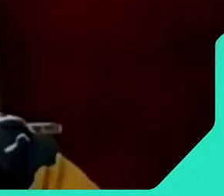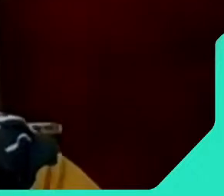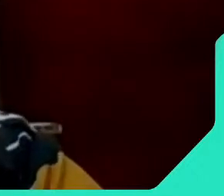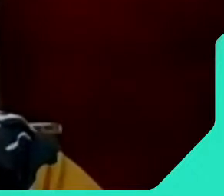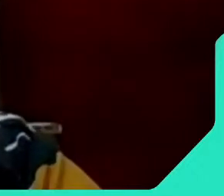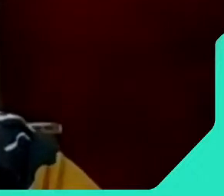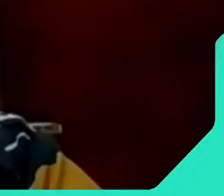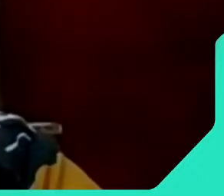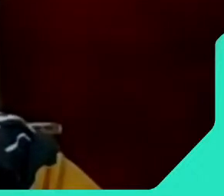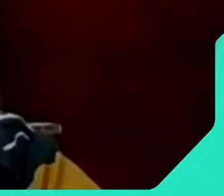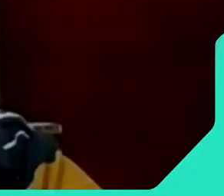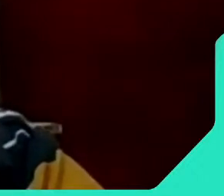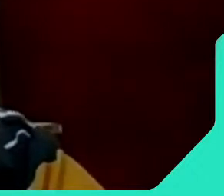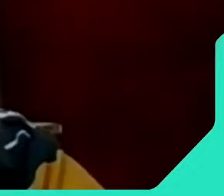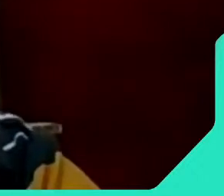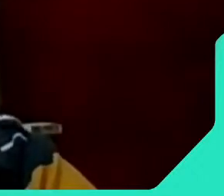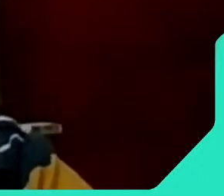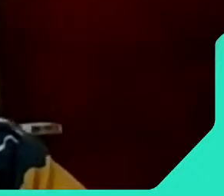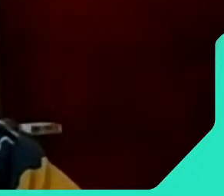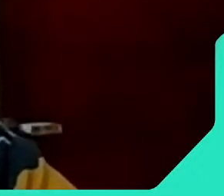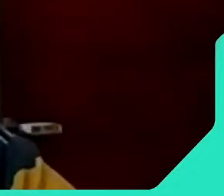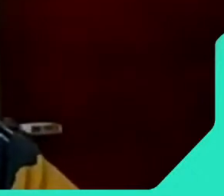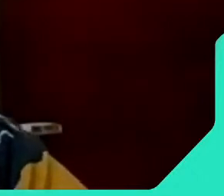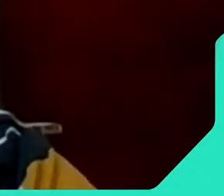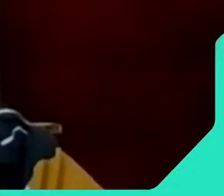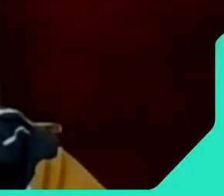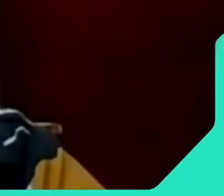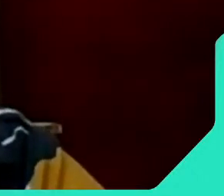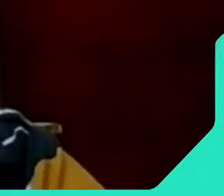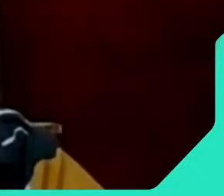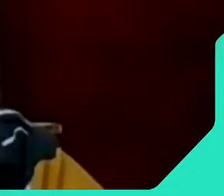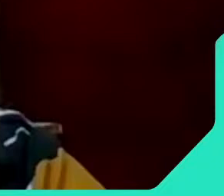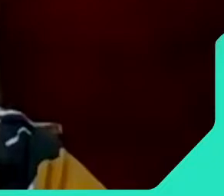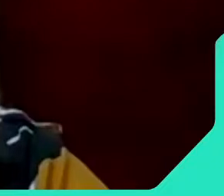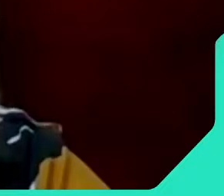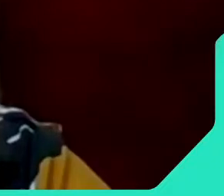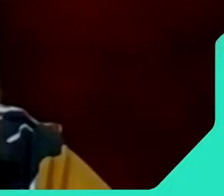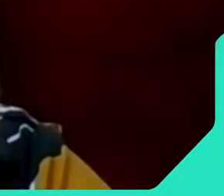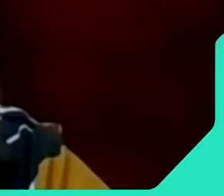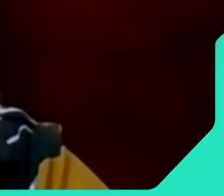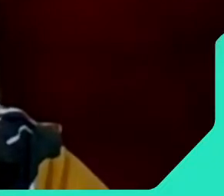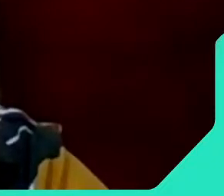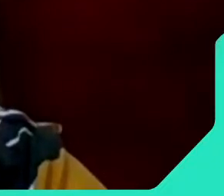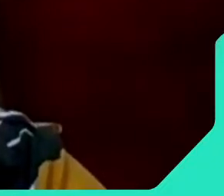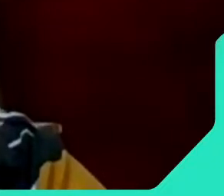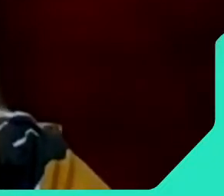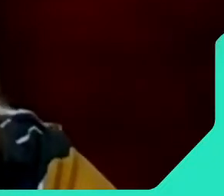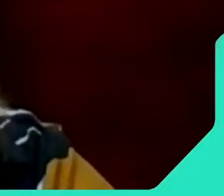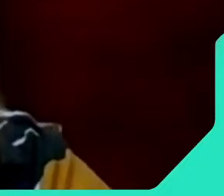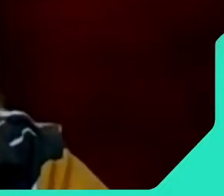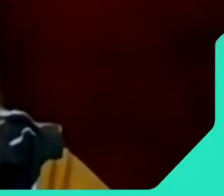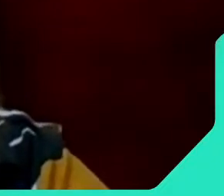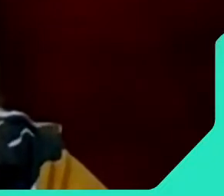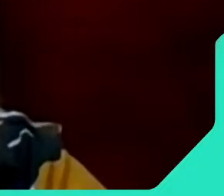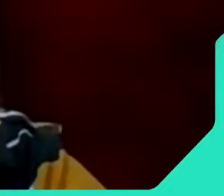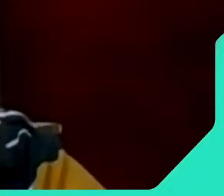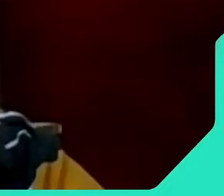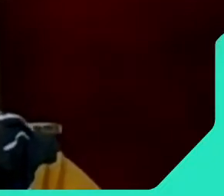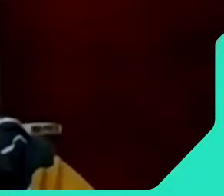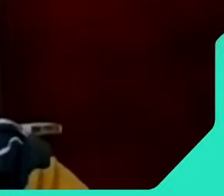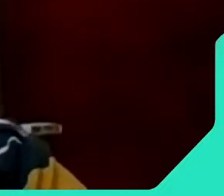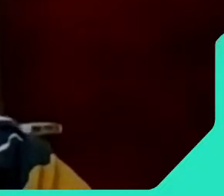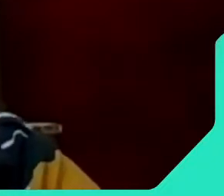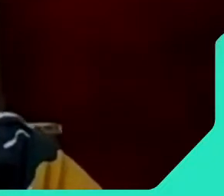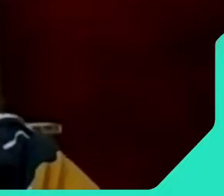tengan tranquilidad porque toda la información va a ser brindada oportunamente. De hecho, han preguntado mucho